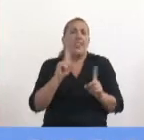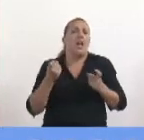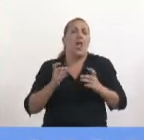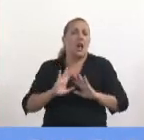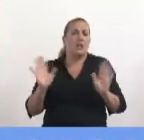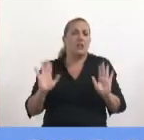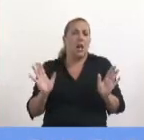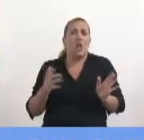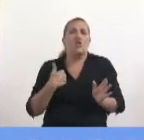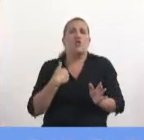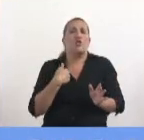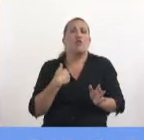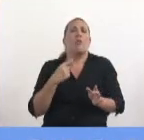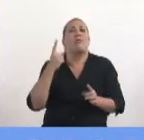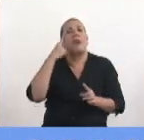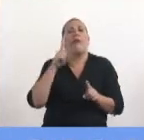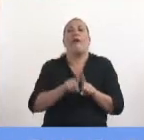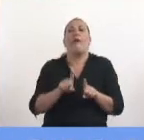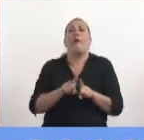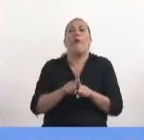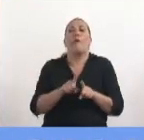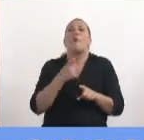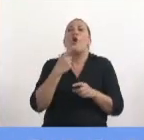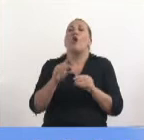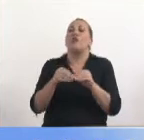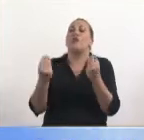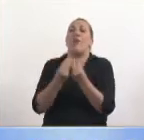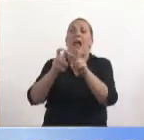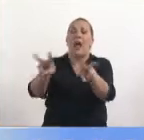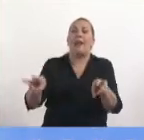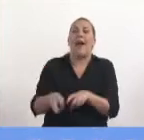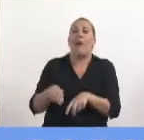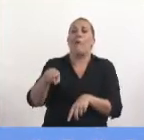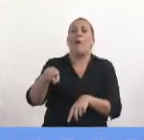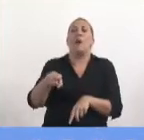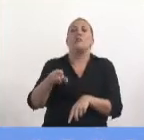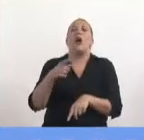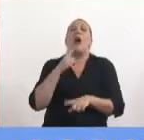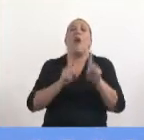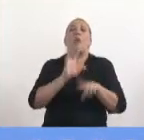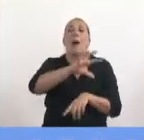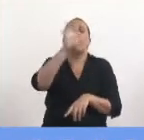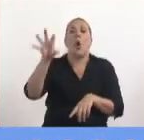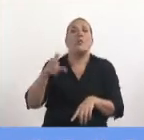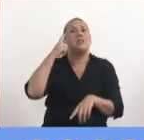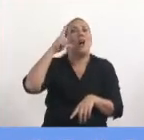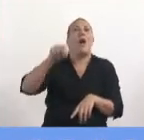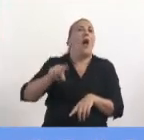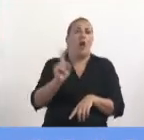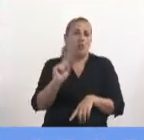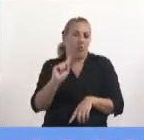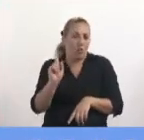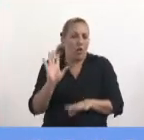Claro, pero yo no menosprecio el nivel de recaudación, de solvencia de algunas provincias, y seguramente habrán hecho bien.